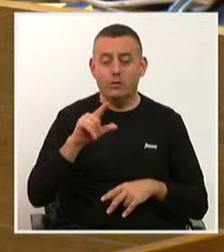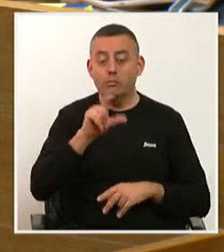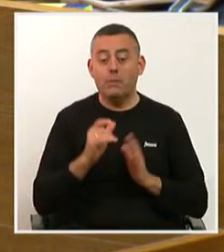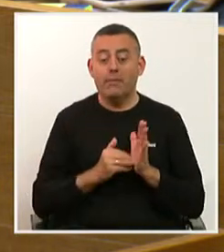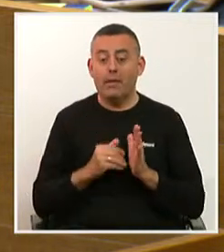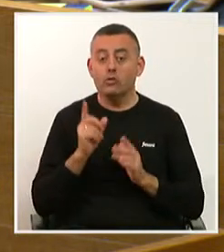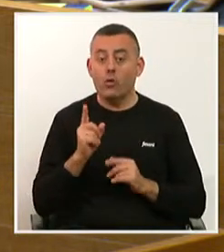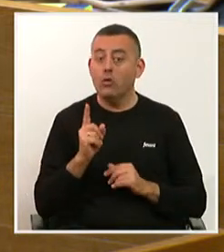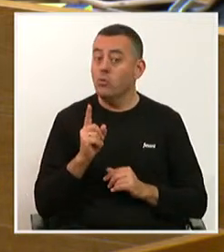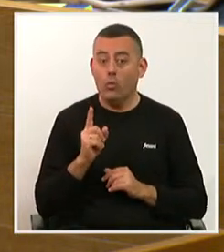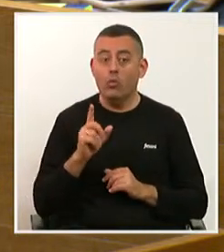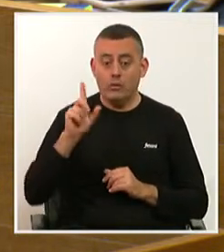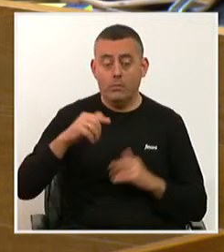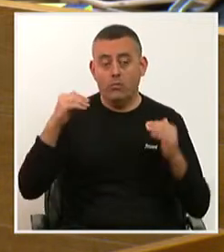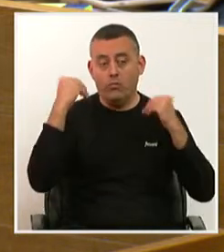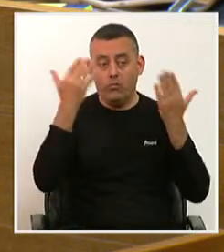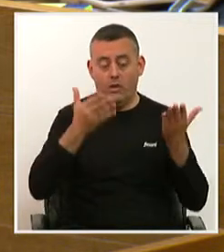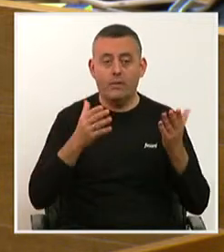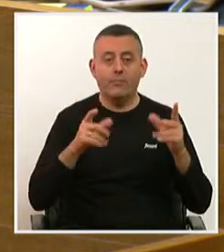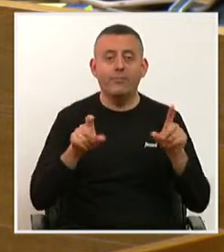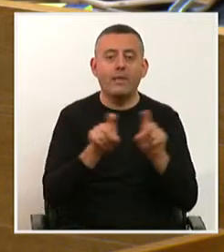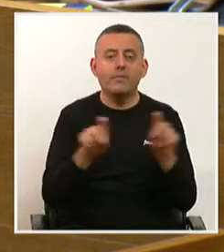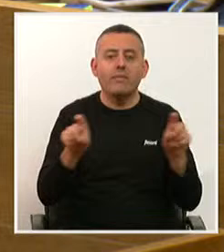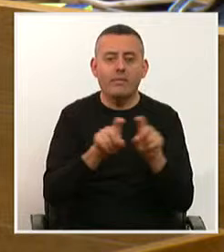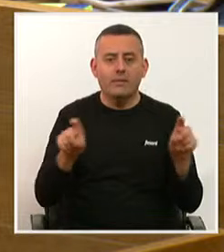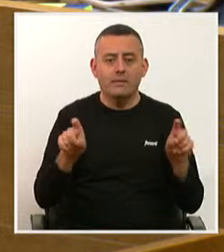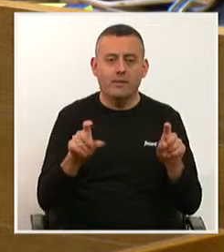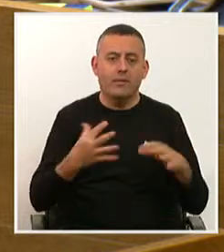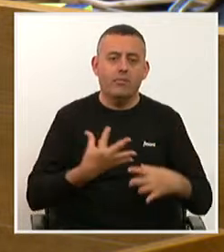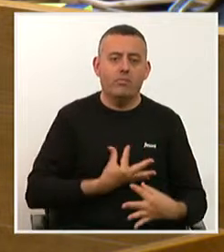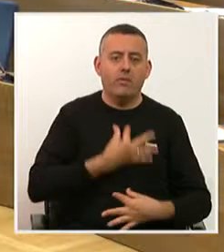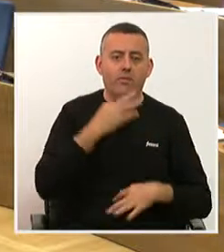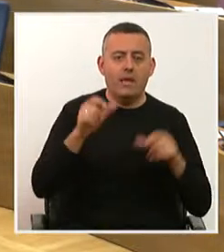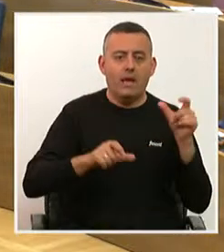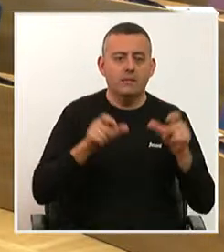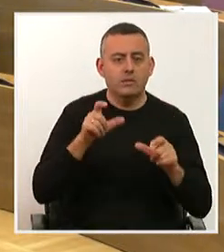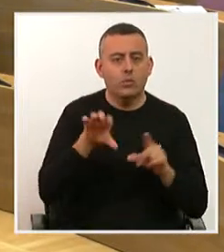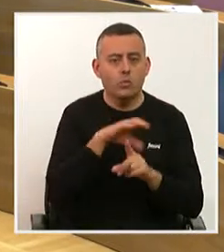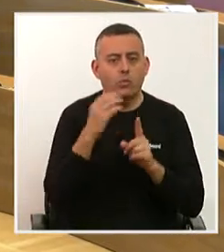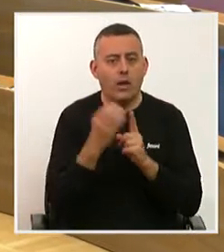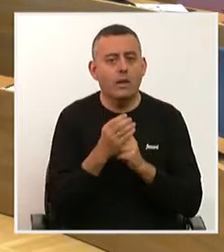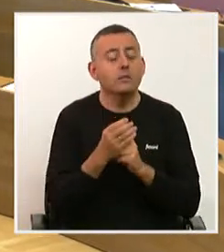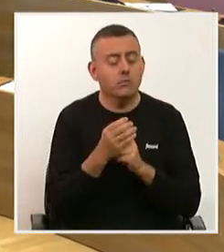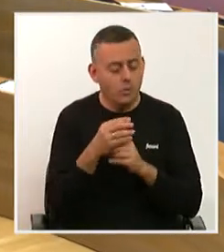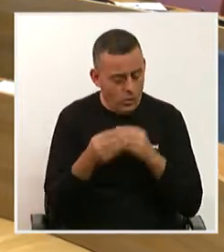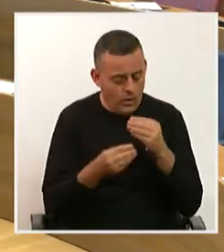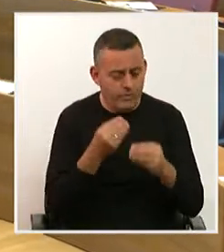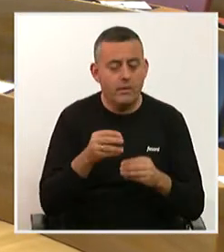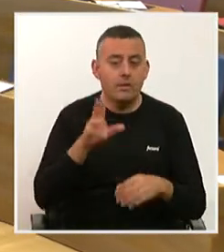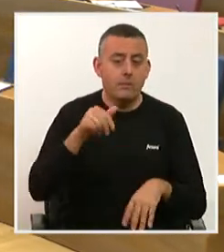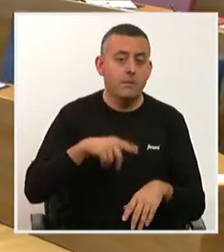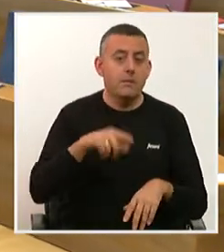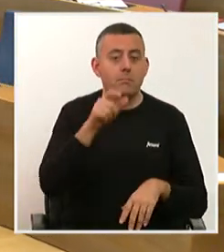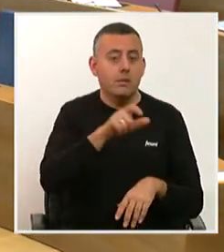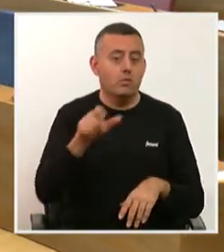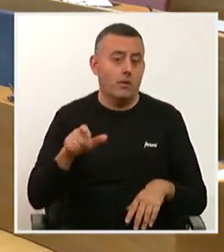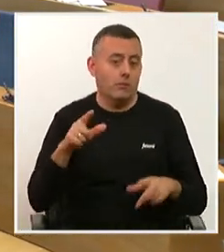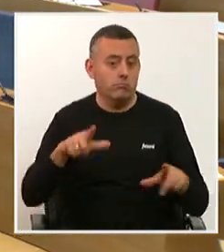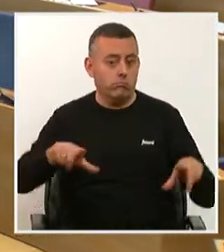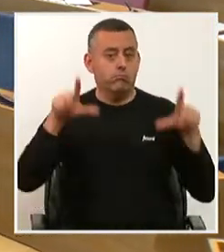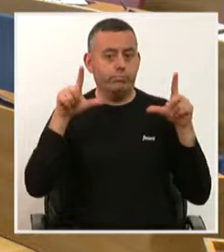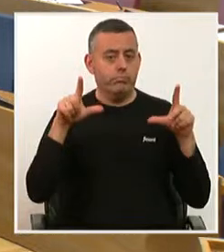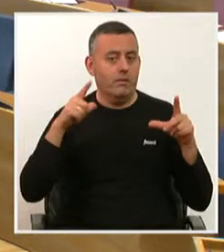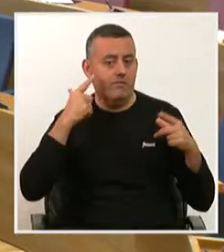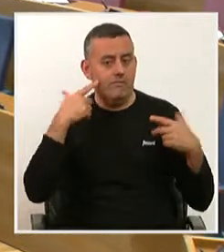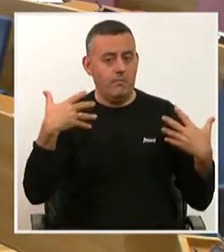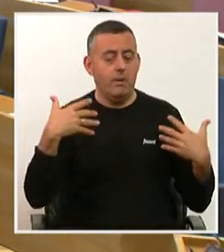han cíes y cultural y tamb al rec de personalitat de diferit de la cultura